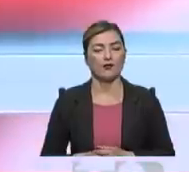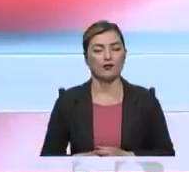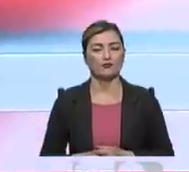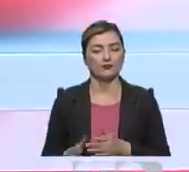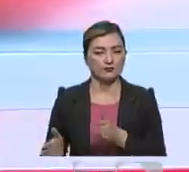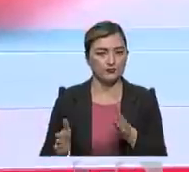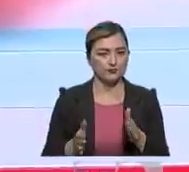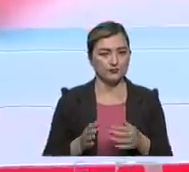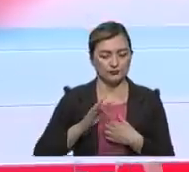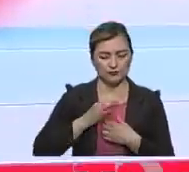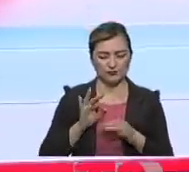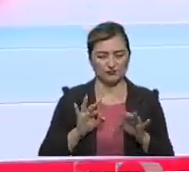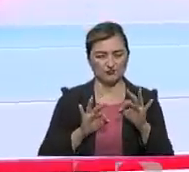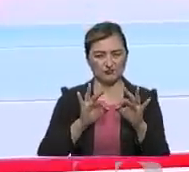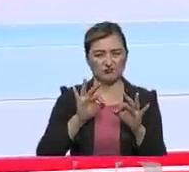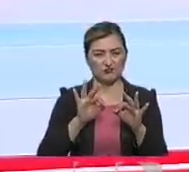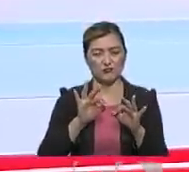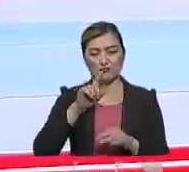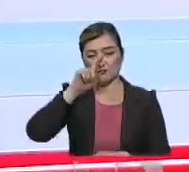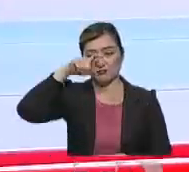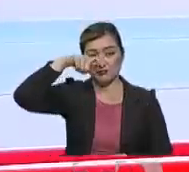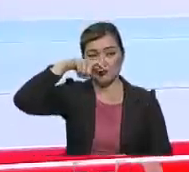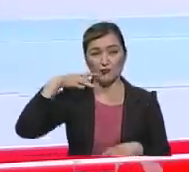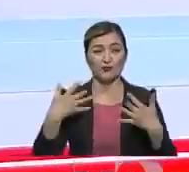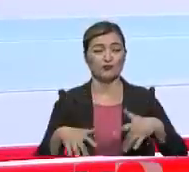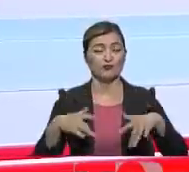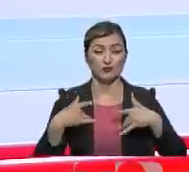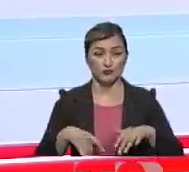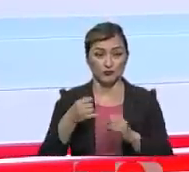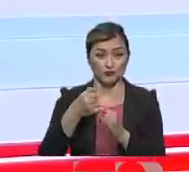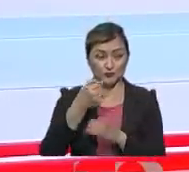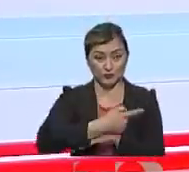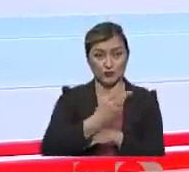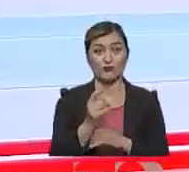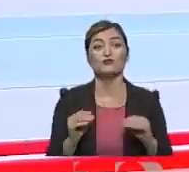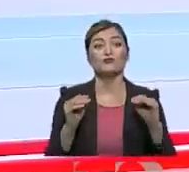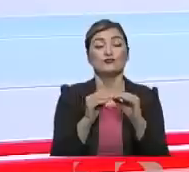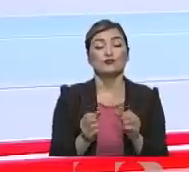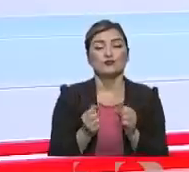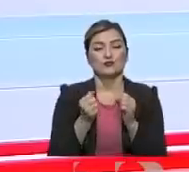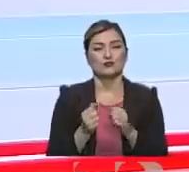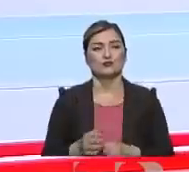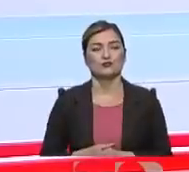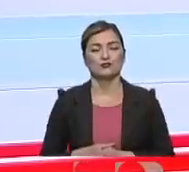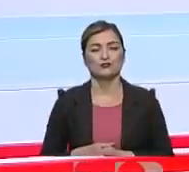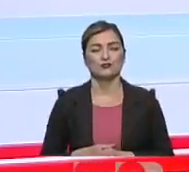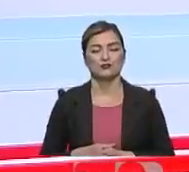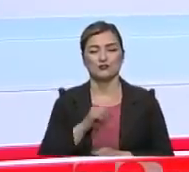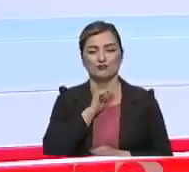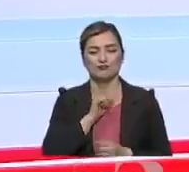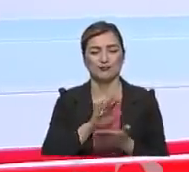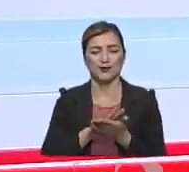El número de infectados con COVID en Azogues también ha crecido en estos últimos días. Por ello,